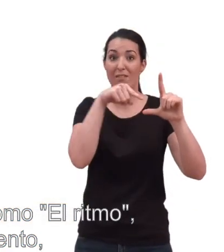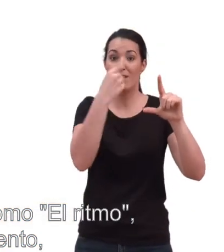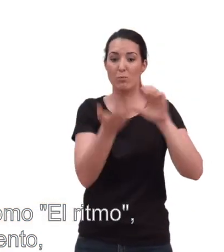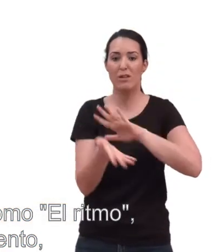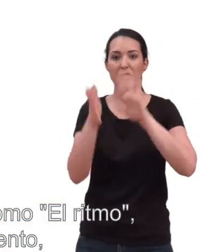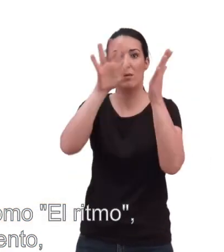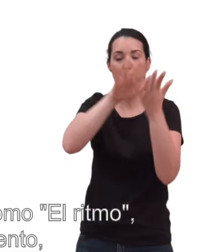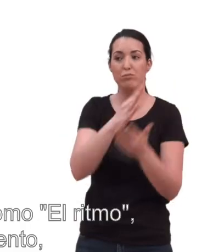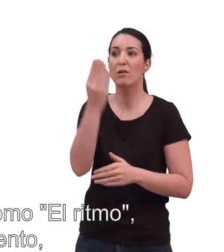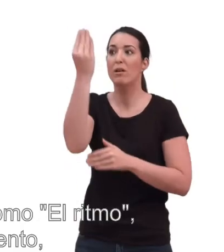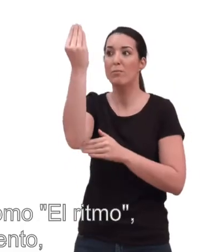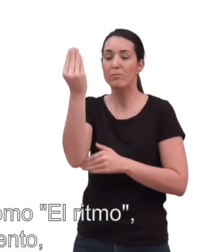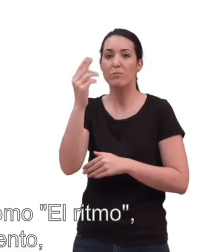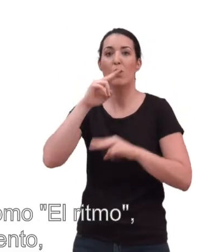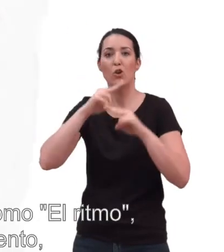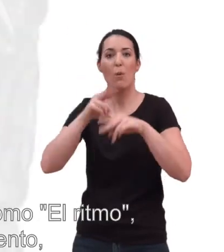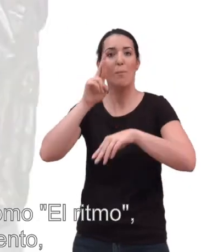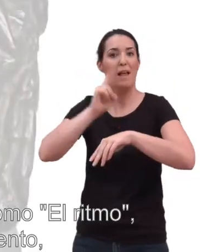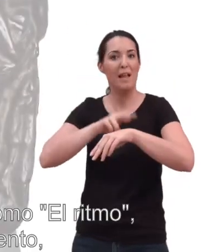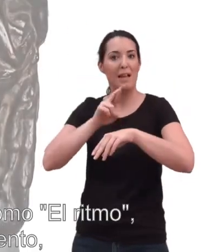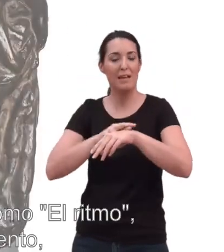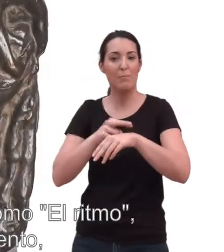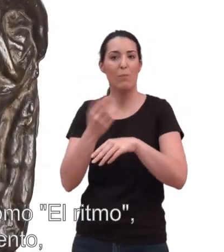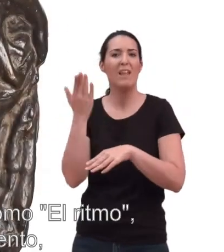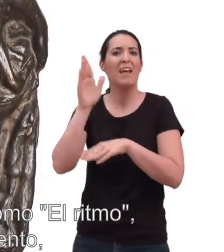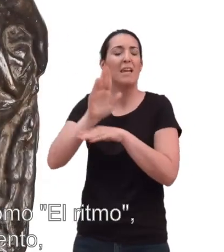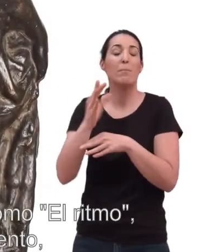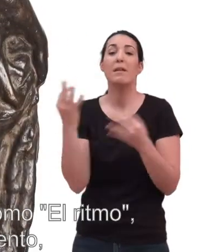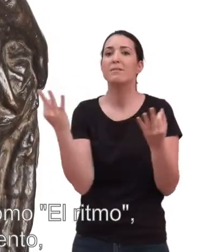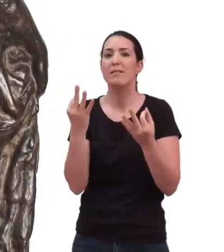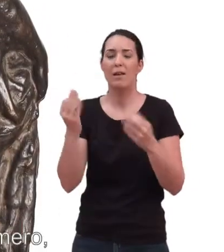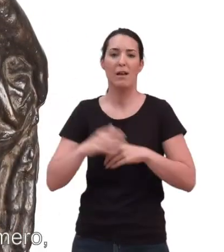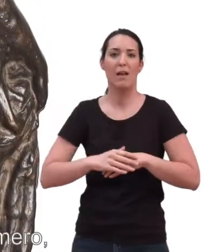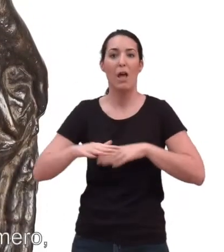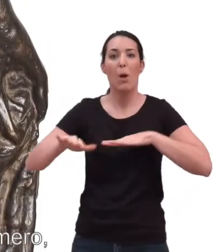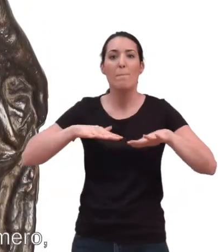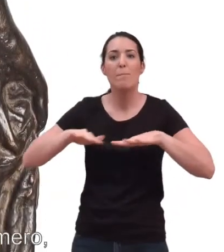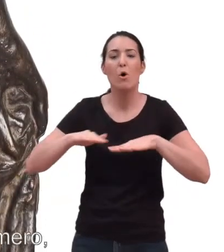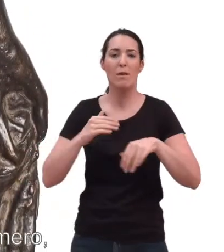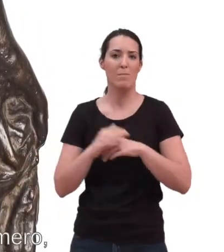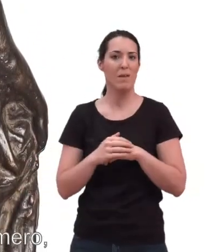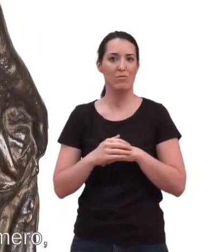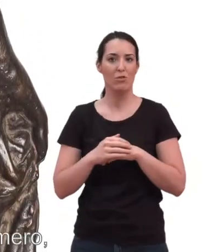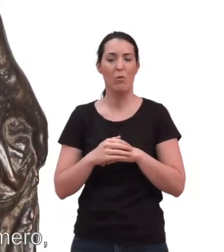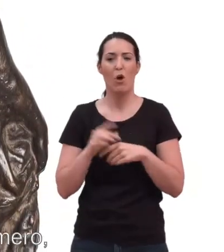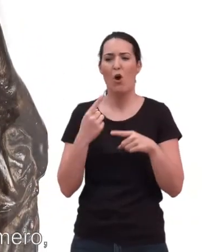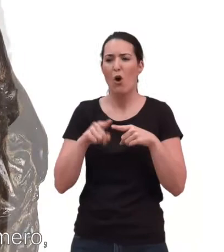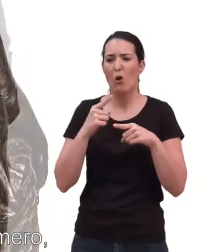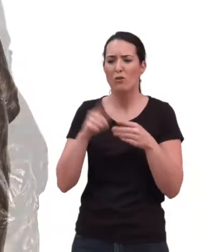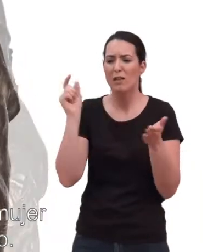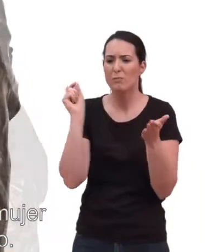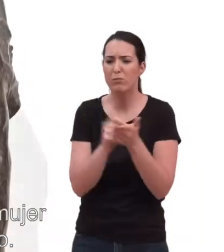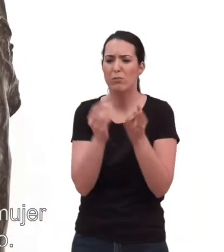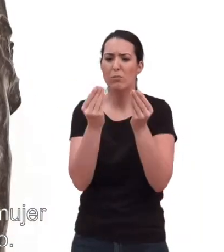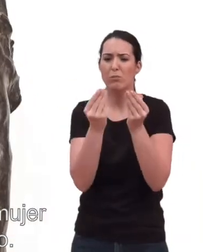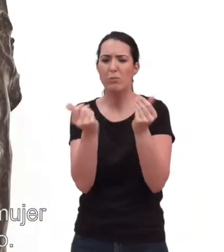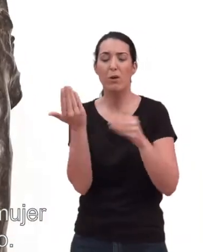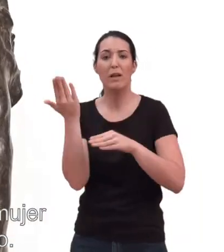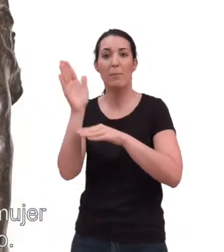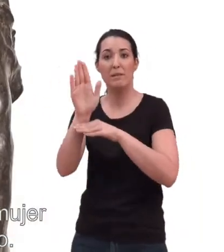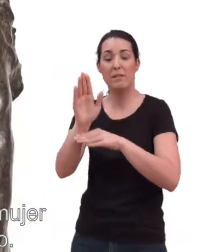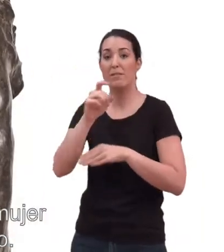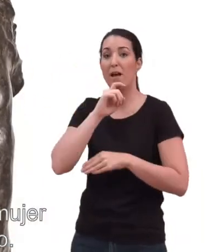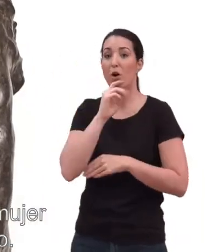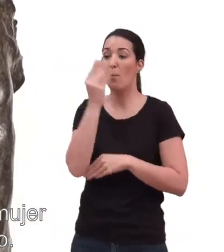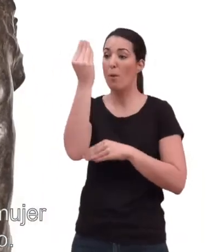obras como El ritmo, traducción poética del movimiento, esencia de lo fugaz y de lo efímero, sublimado en el cuerpo